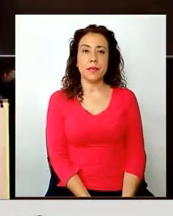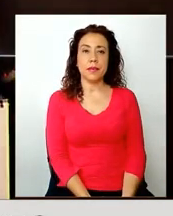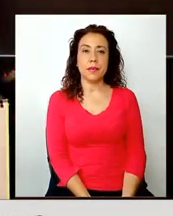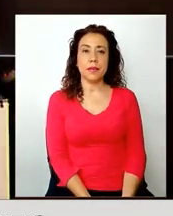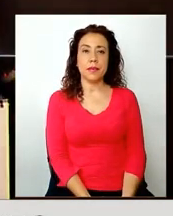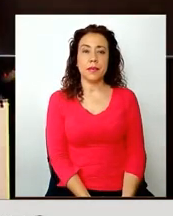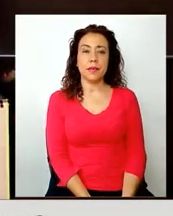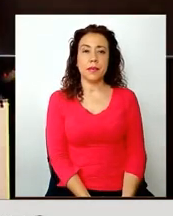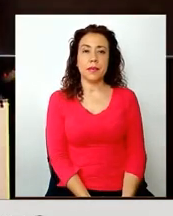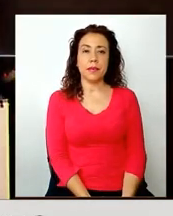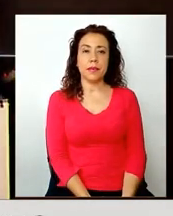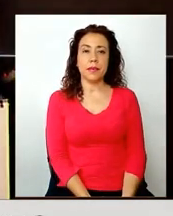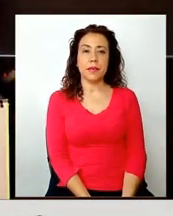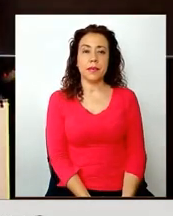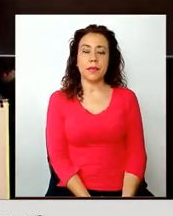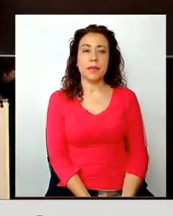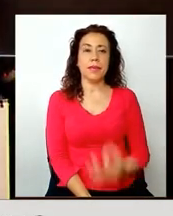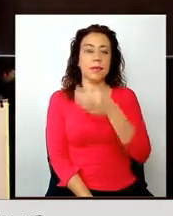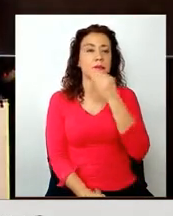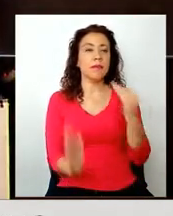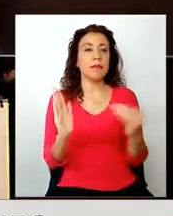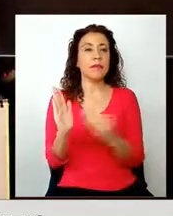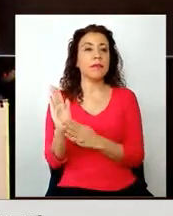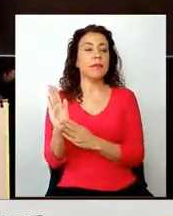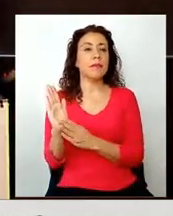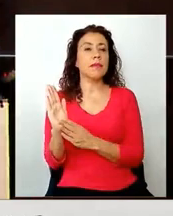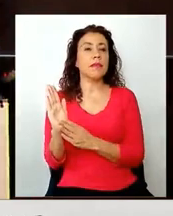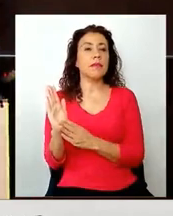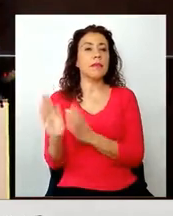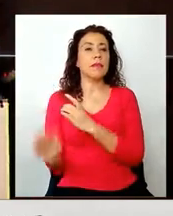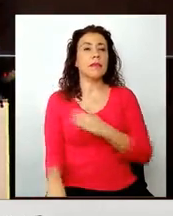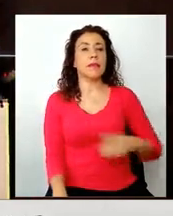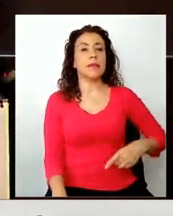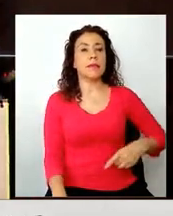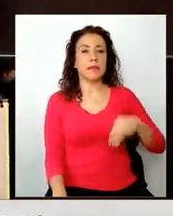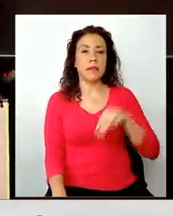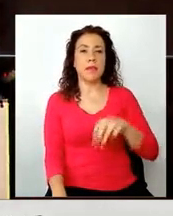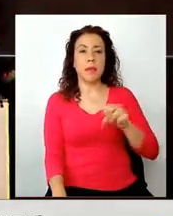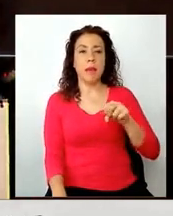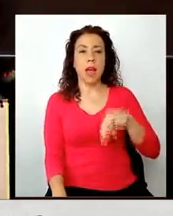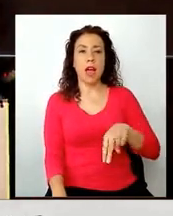para hablar a favor Le ofrezco la palabra al diputado Daniel Manu cheri